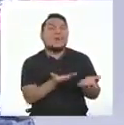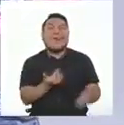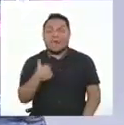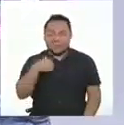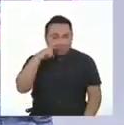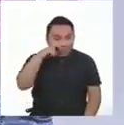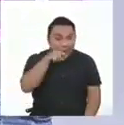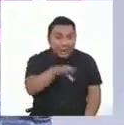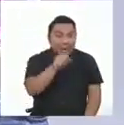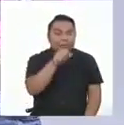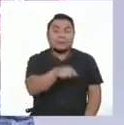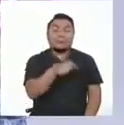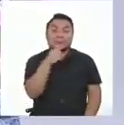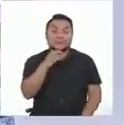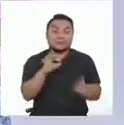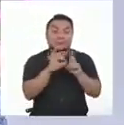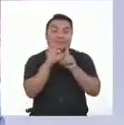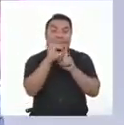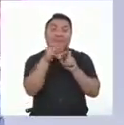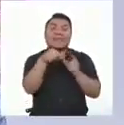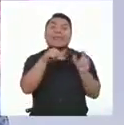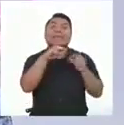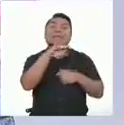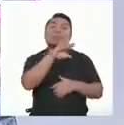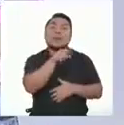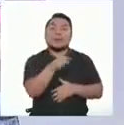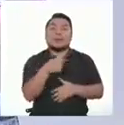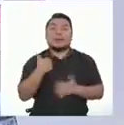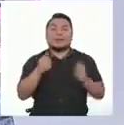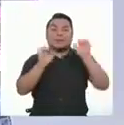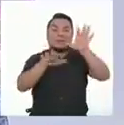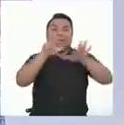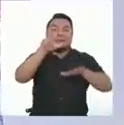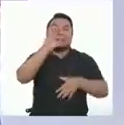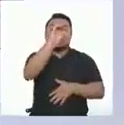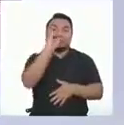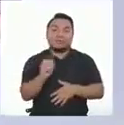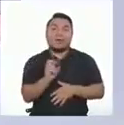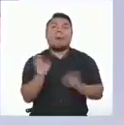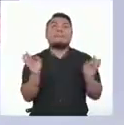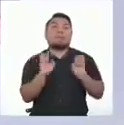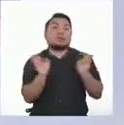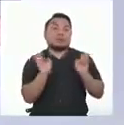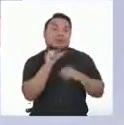estuve viendo y encontré que el germinado de quinoa tiene el 13% de proteína.